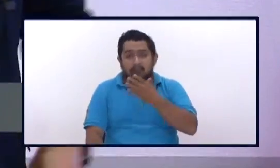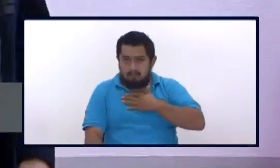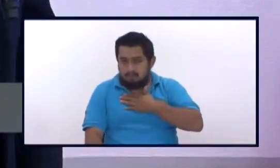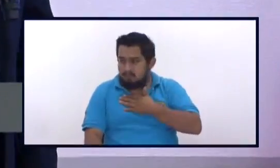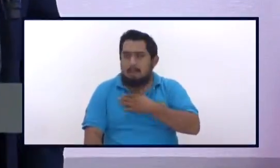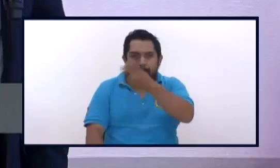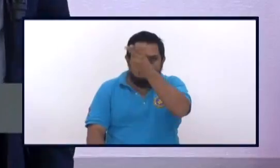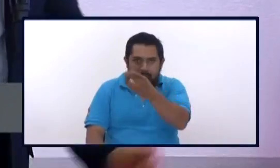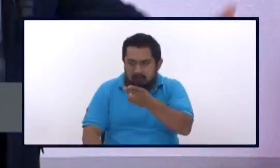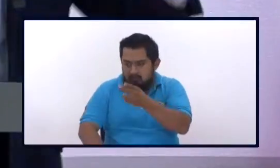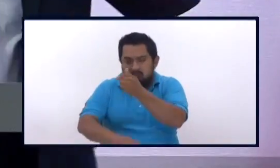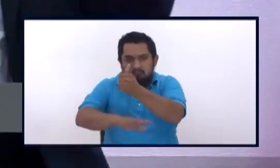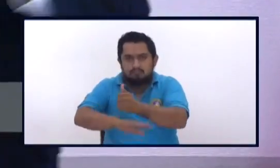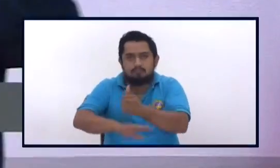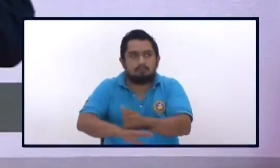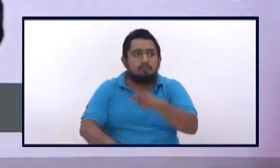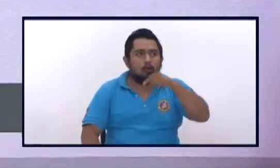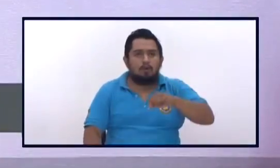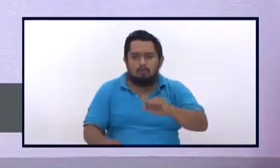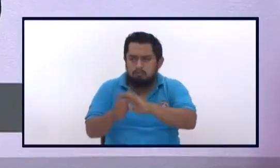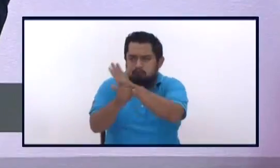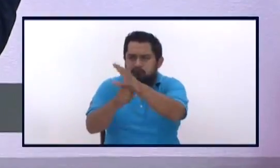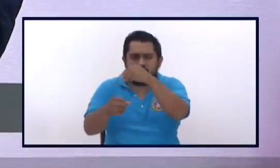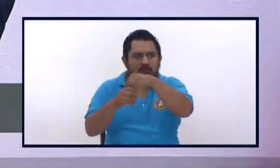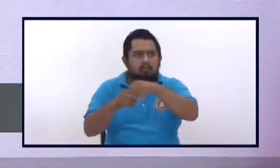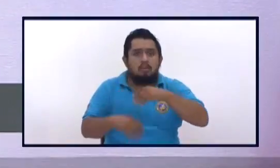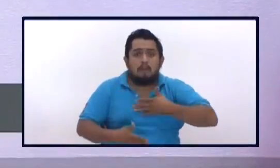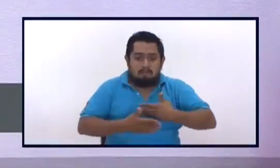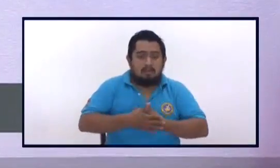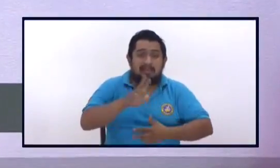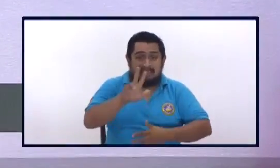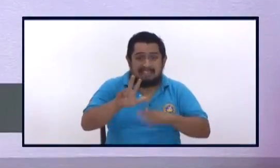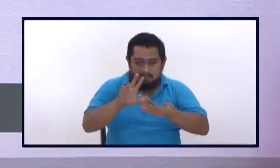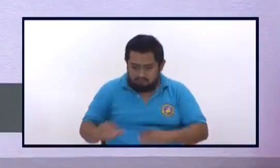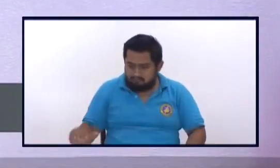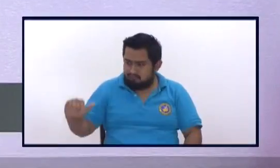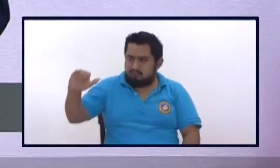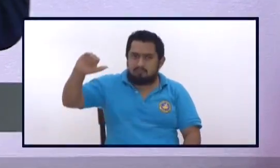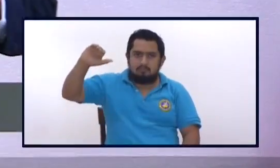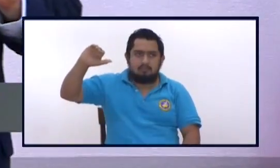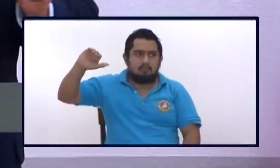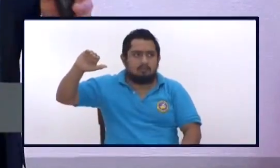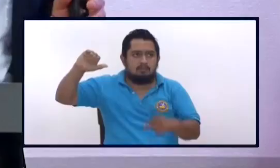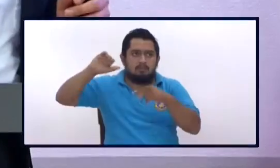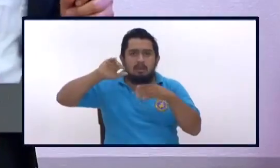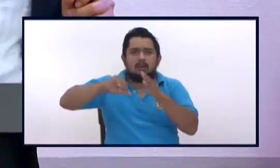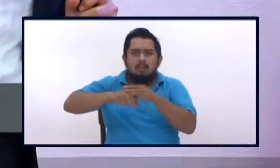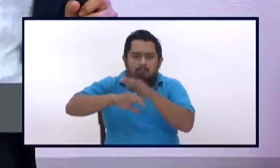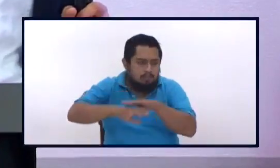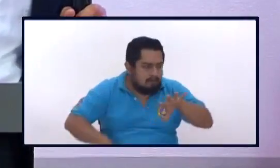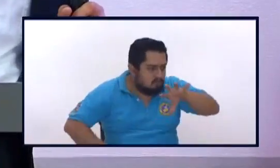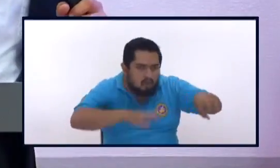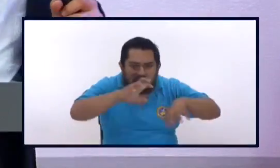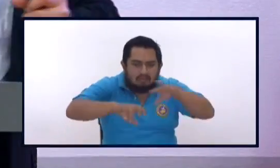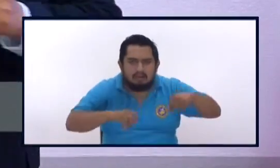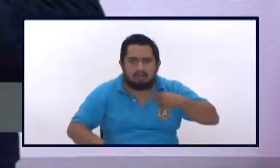calcetín esto es ahora con esto de la pandemia y que tengo tres hijos que ya crecieron y las cosas se desaparecen por puro milagro no sé